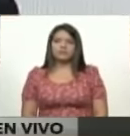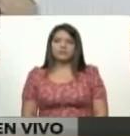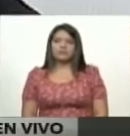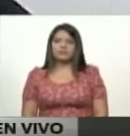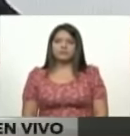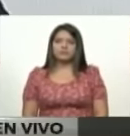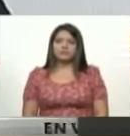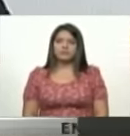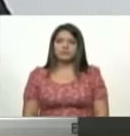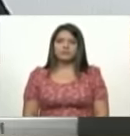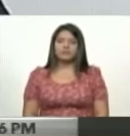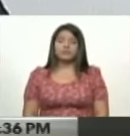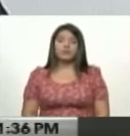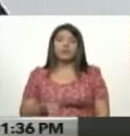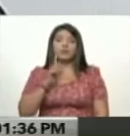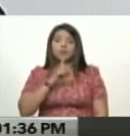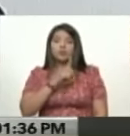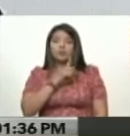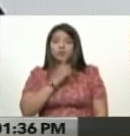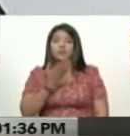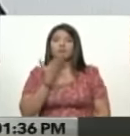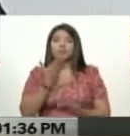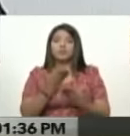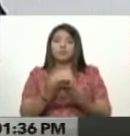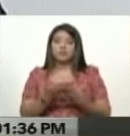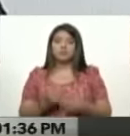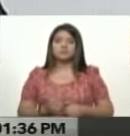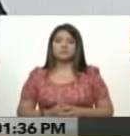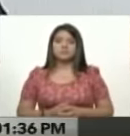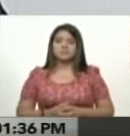los nombres propuestos para